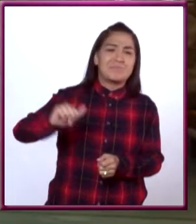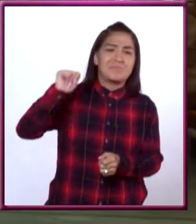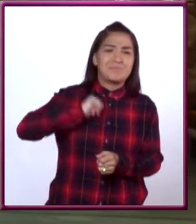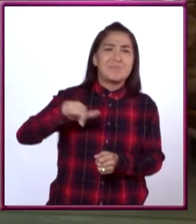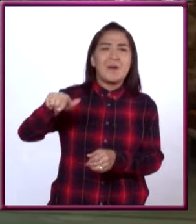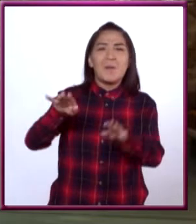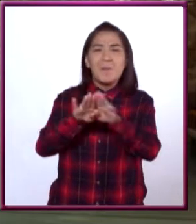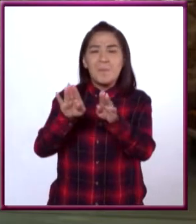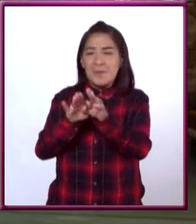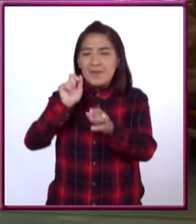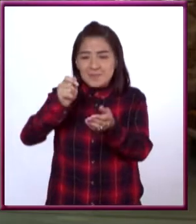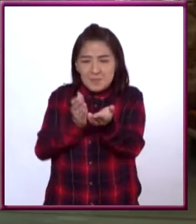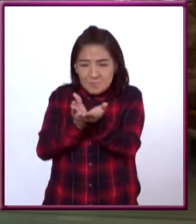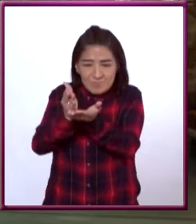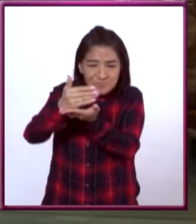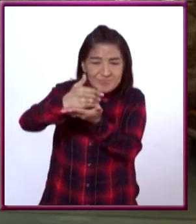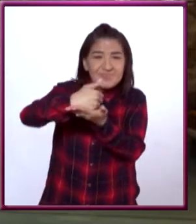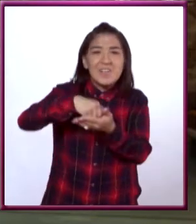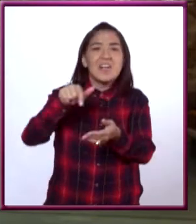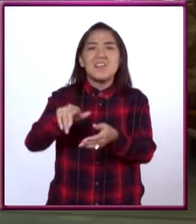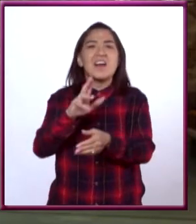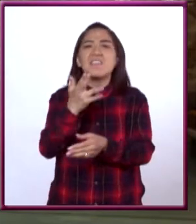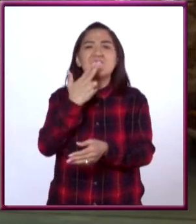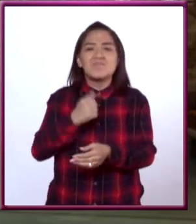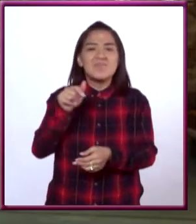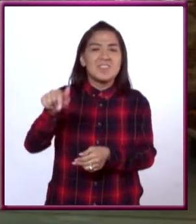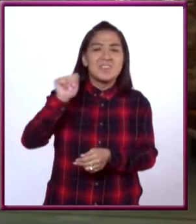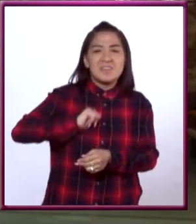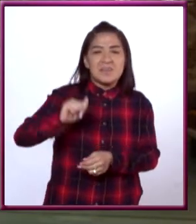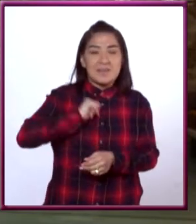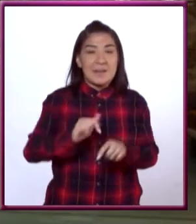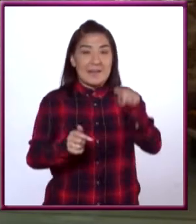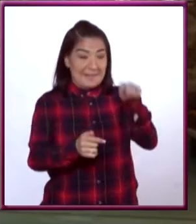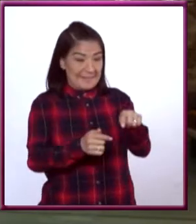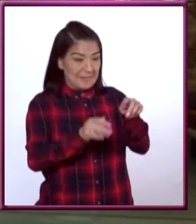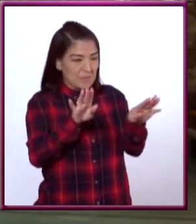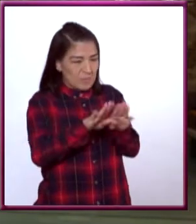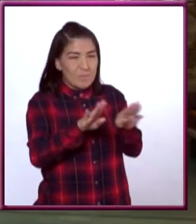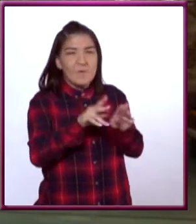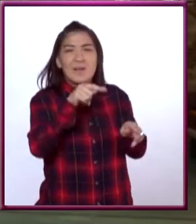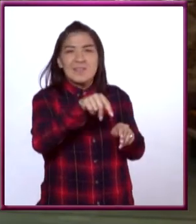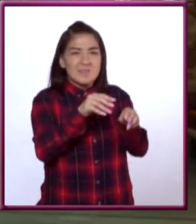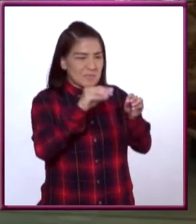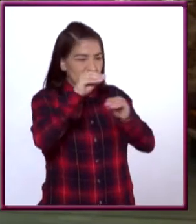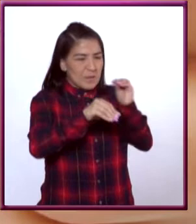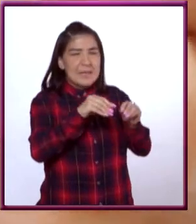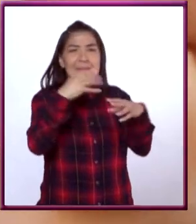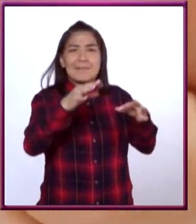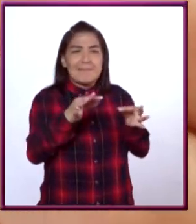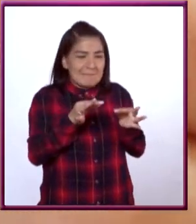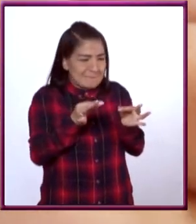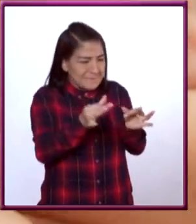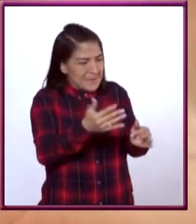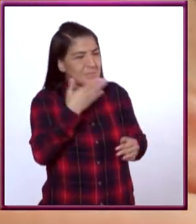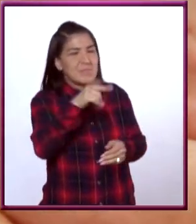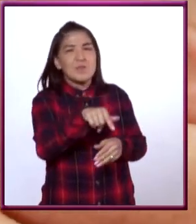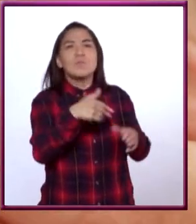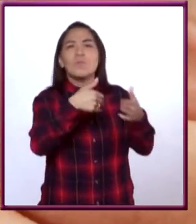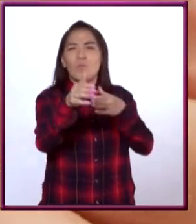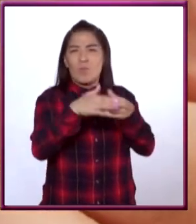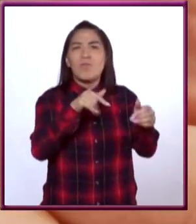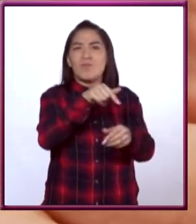y las cortadoras de masa a nivel industrial ya ni filo deben tener. En cambio, el molde de estas seguro que es